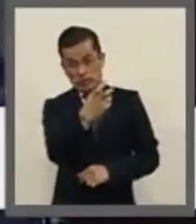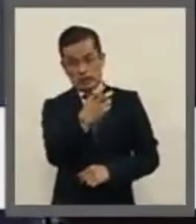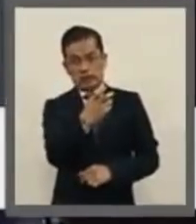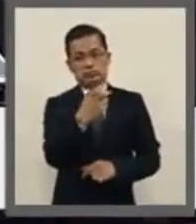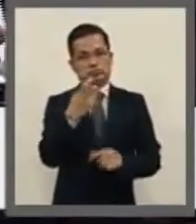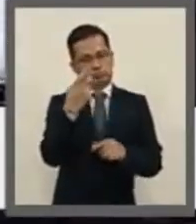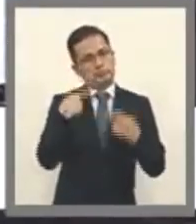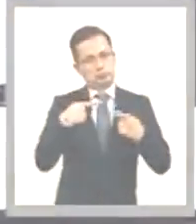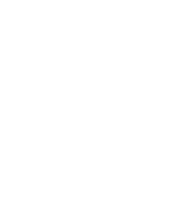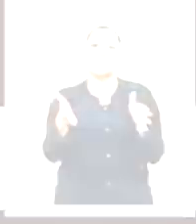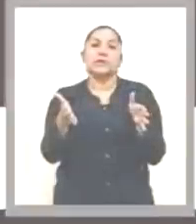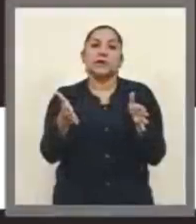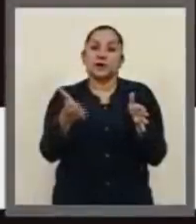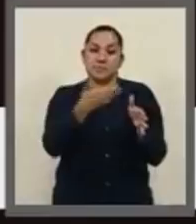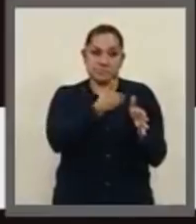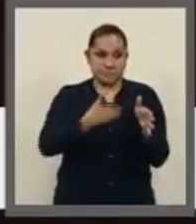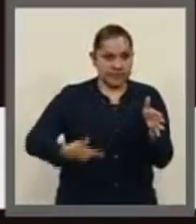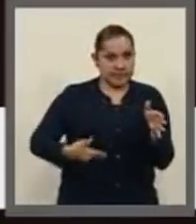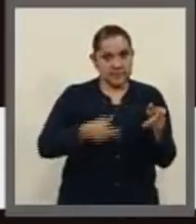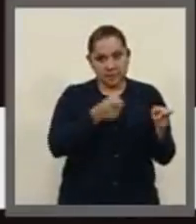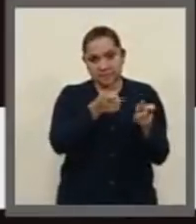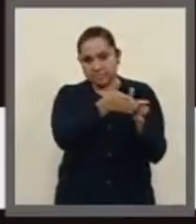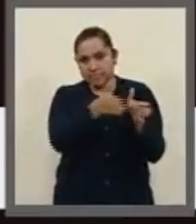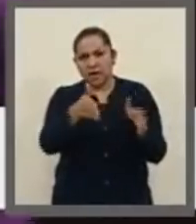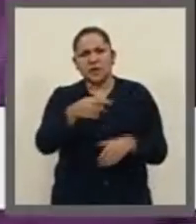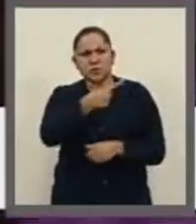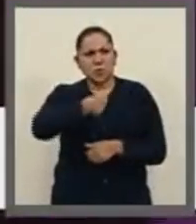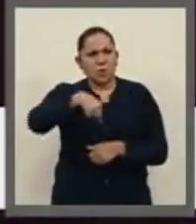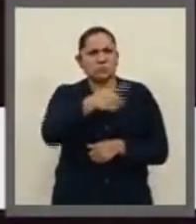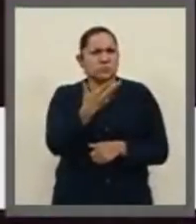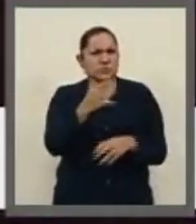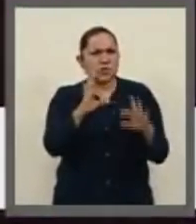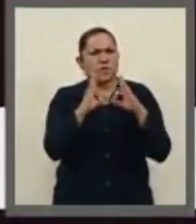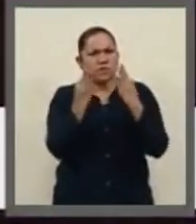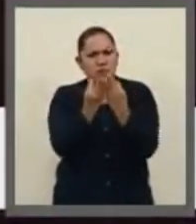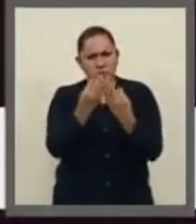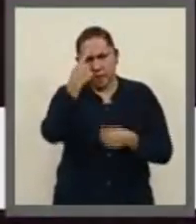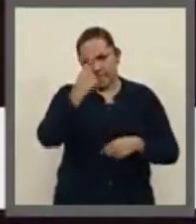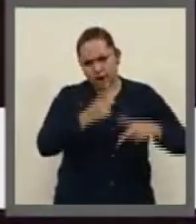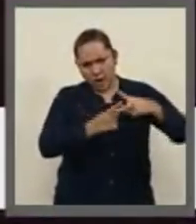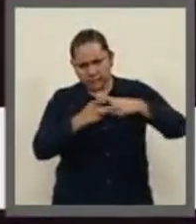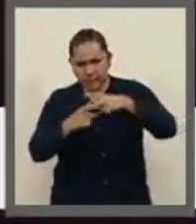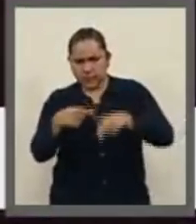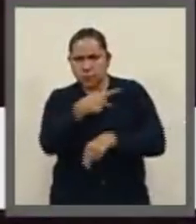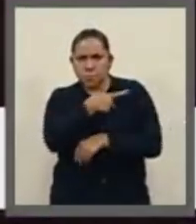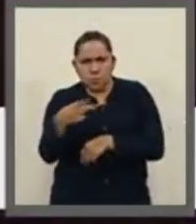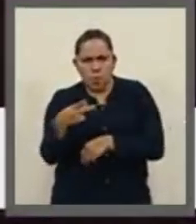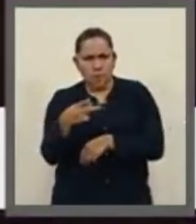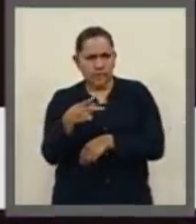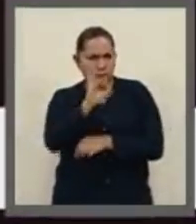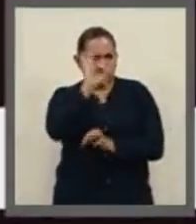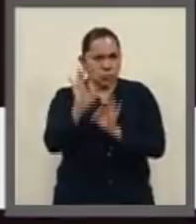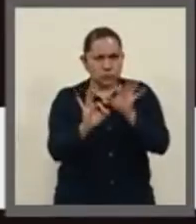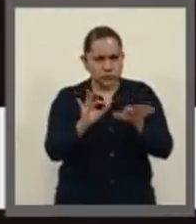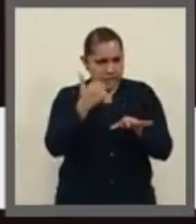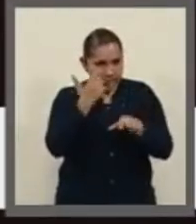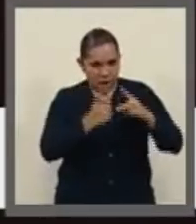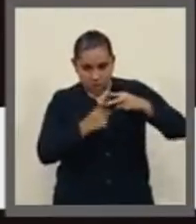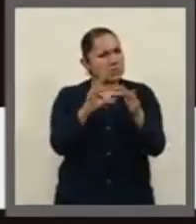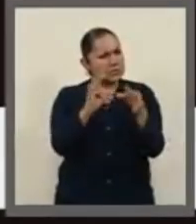esta conducta. En ningún momento se ha tratado de cambiar la metodología de medición de la pobreza con el objetivo de incidir